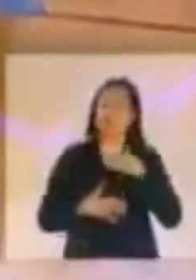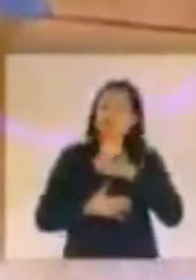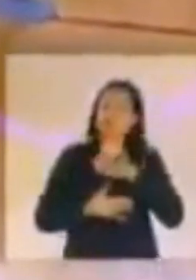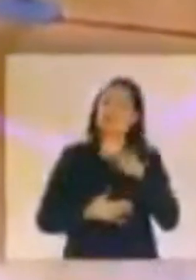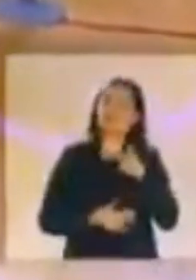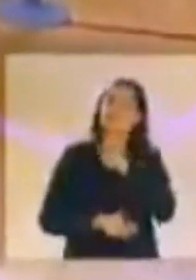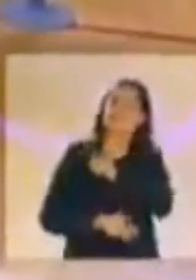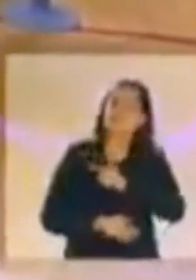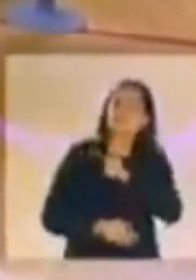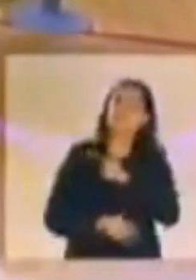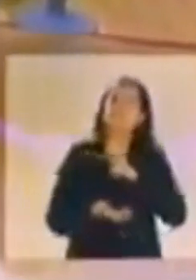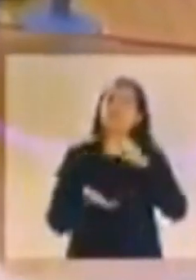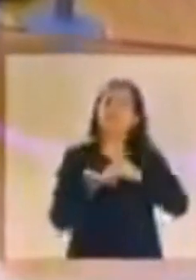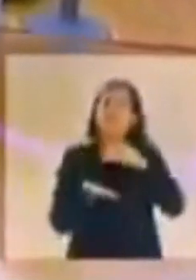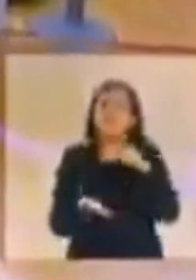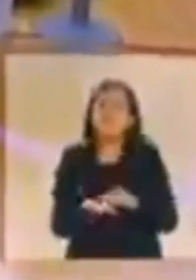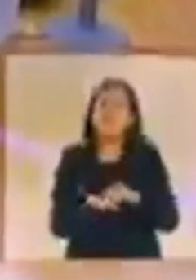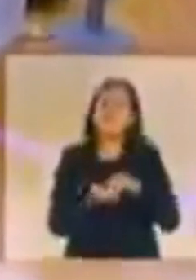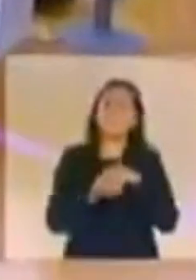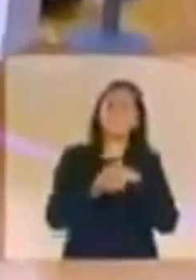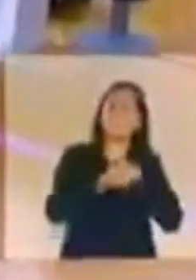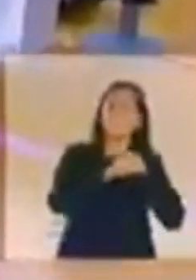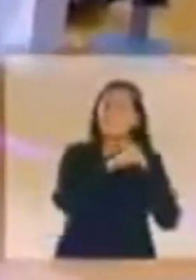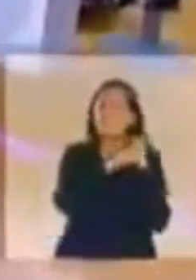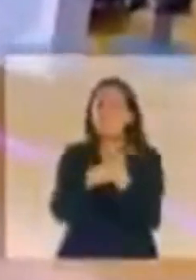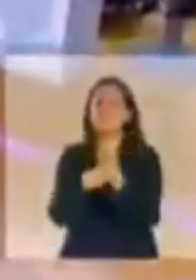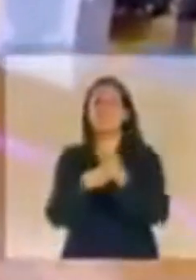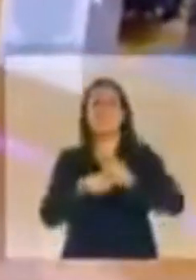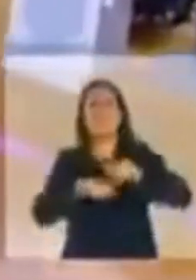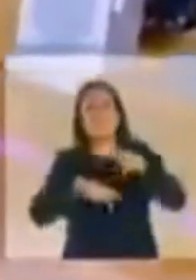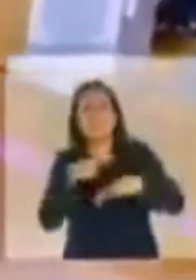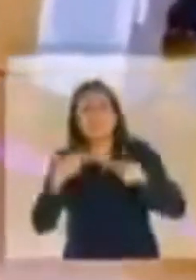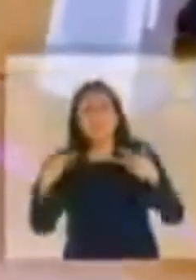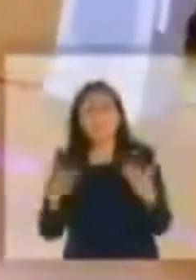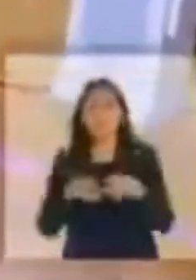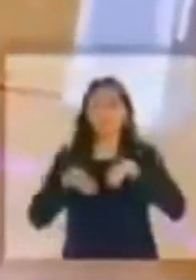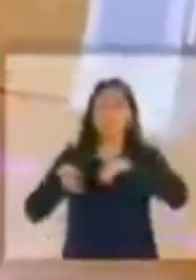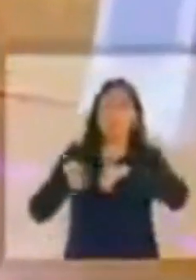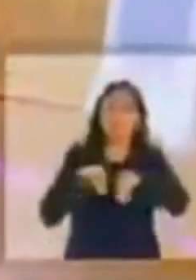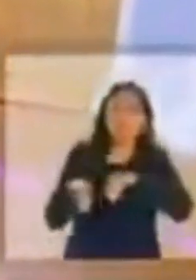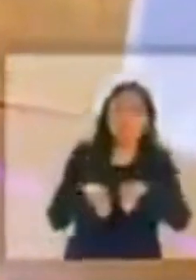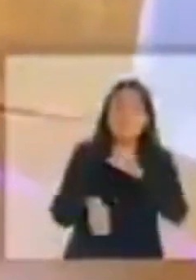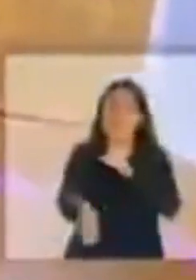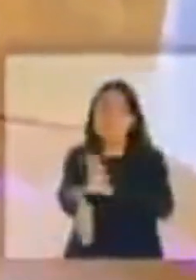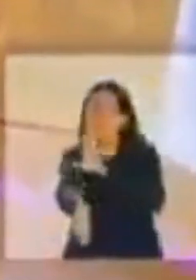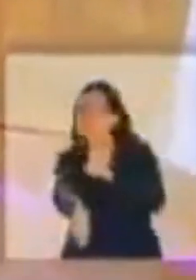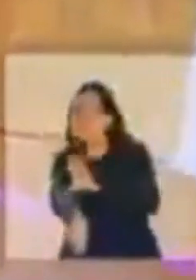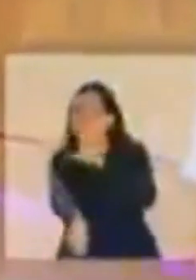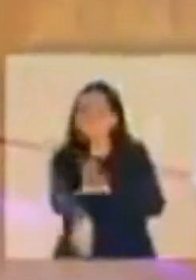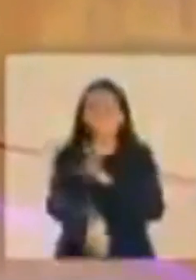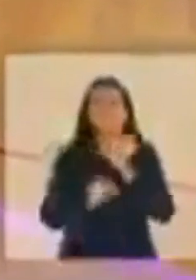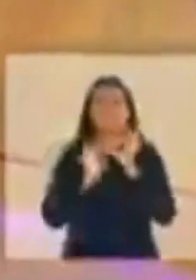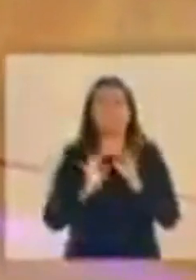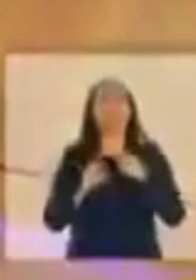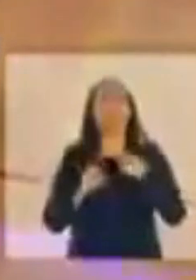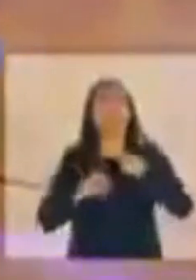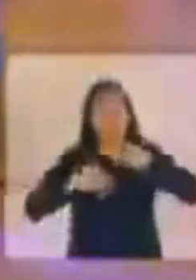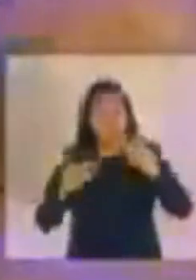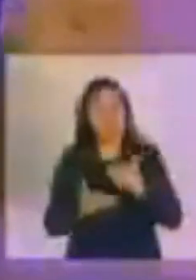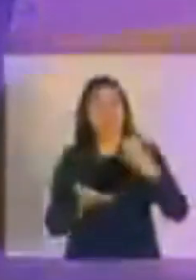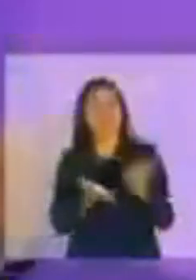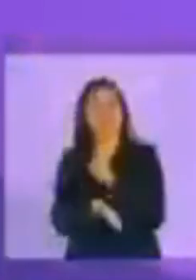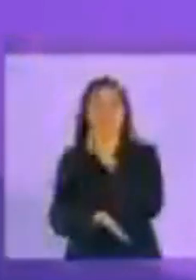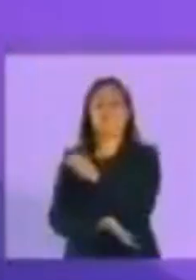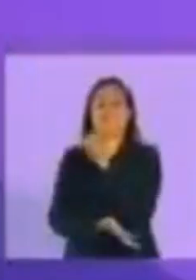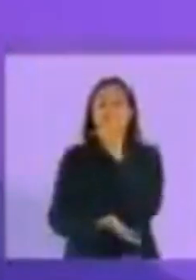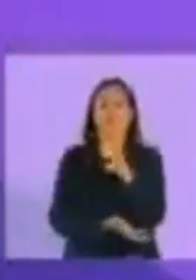estoy bateando arriba de 300, estoy macaneando, estoy muy bien y les voy a ganar, aunque se unan, les